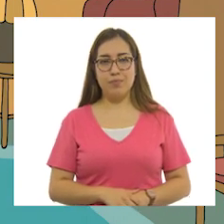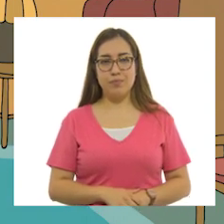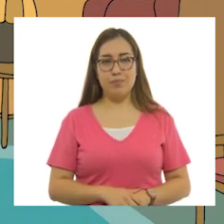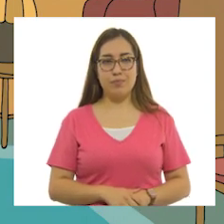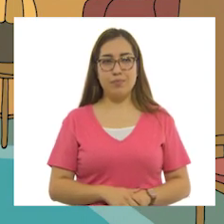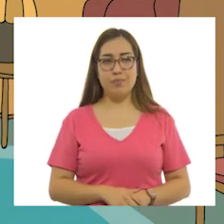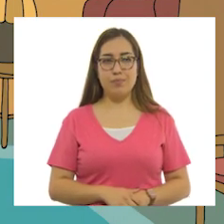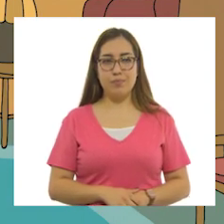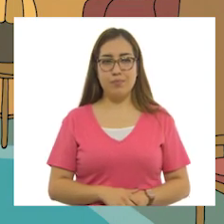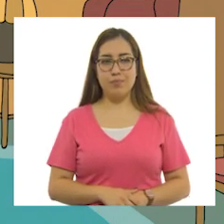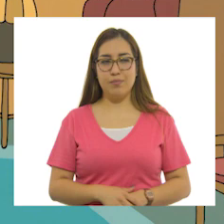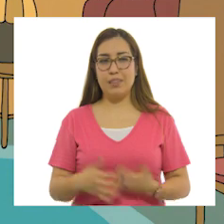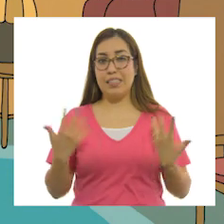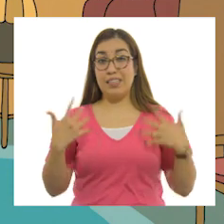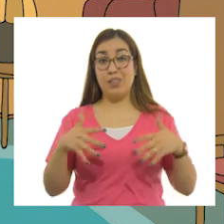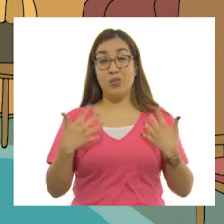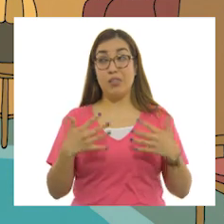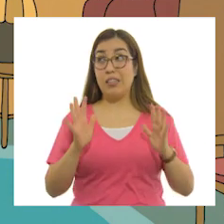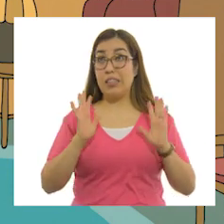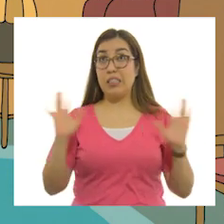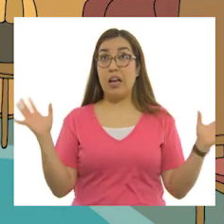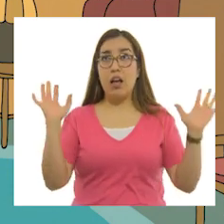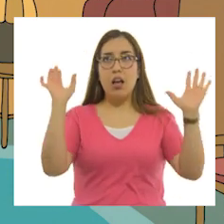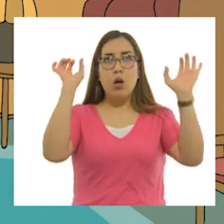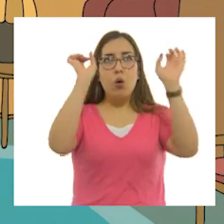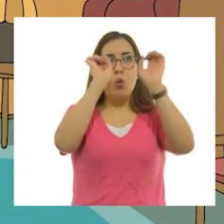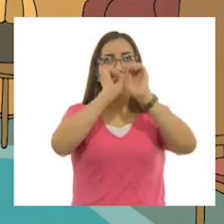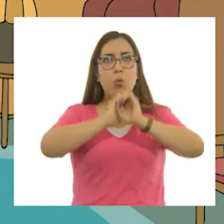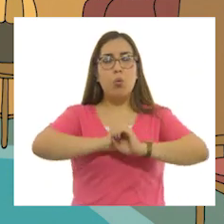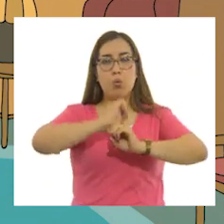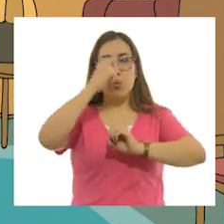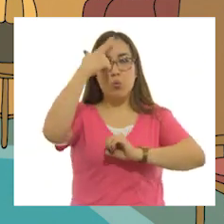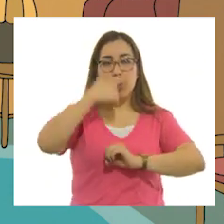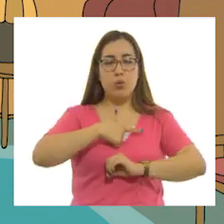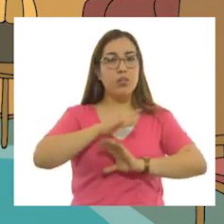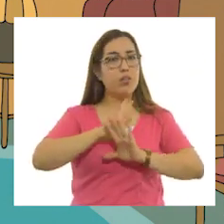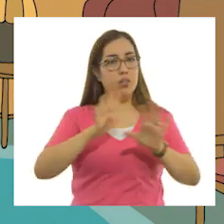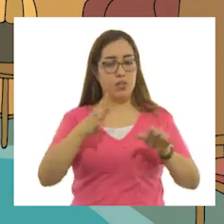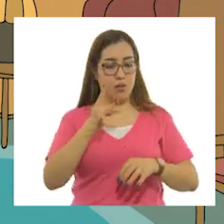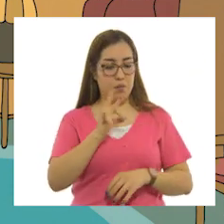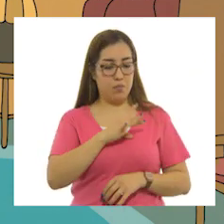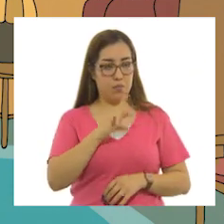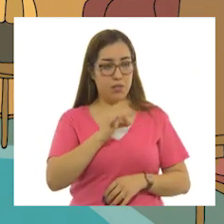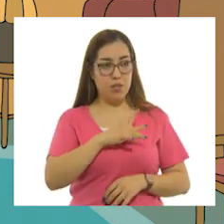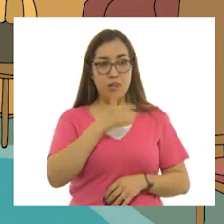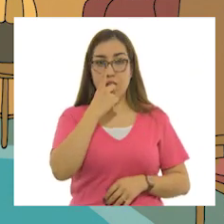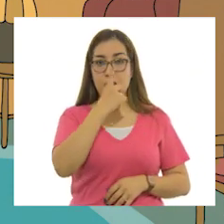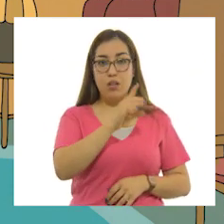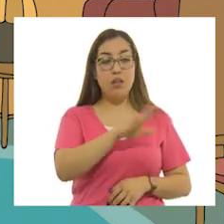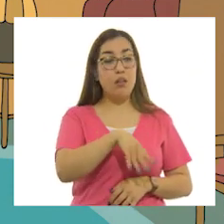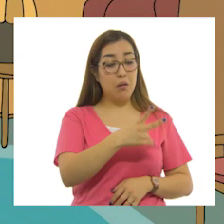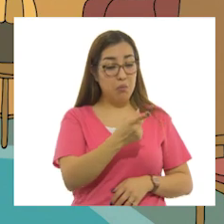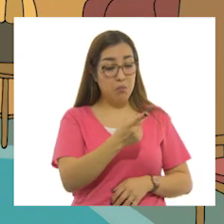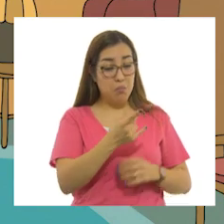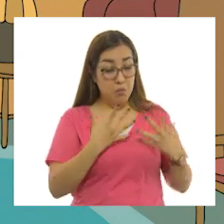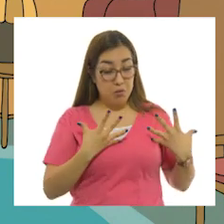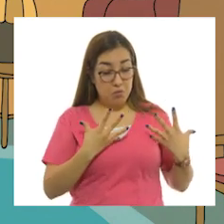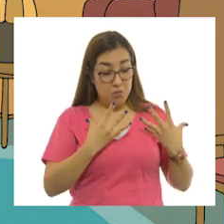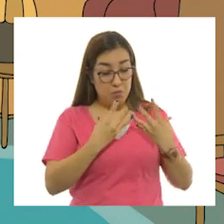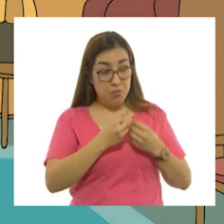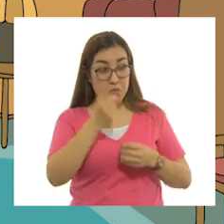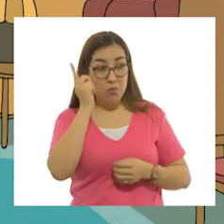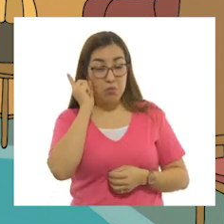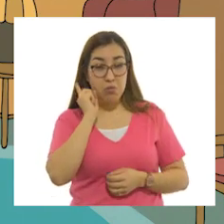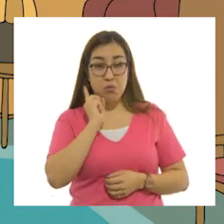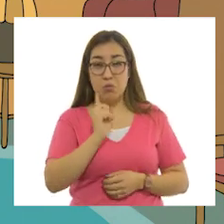híjole hecho de noche no obviamente un miedo le voy a decir a mi perrito que duerme conmigo porque no